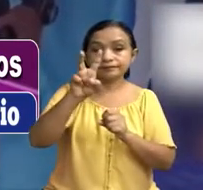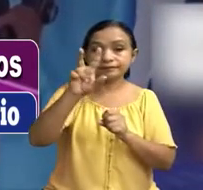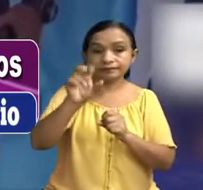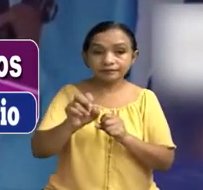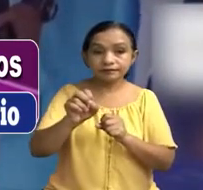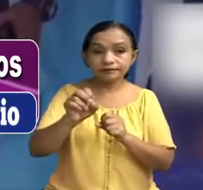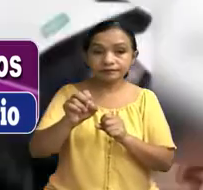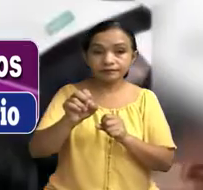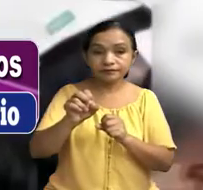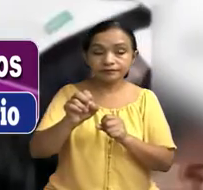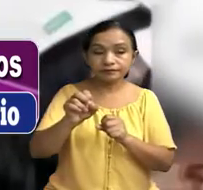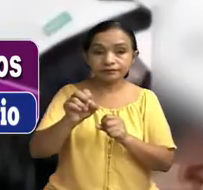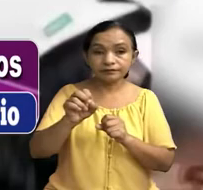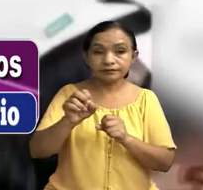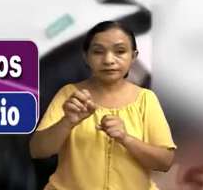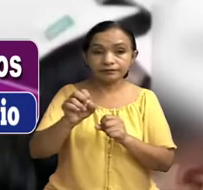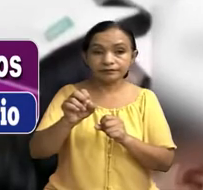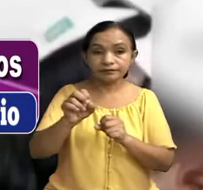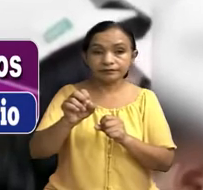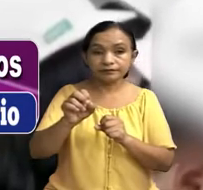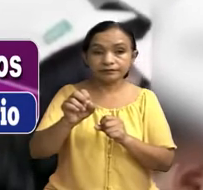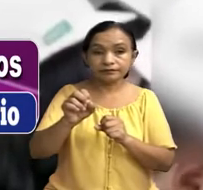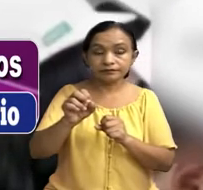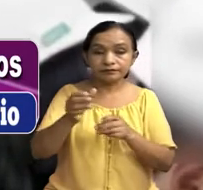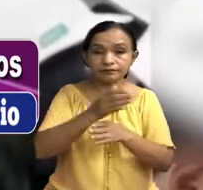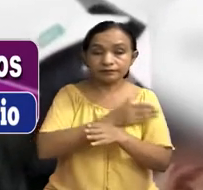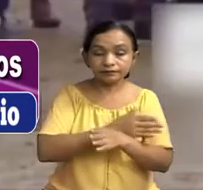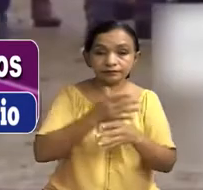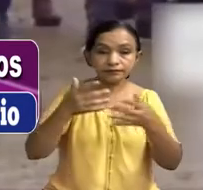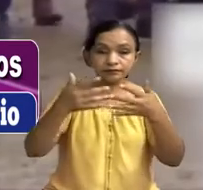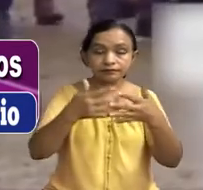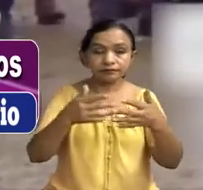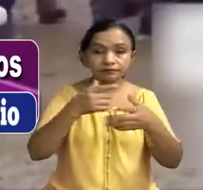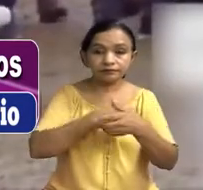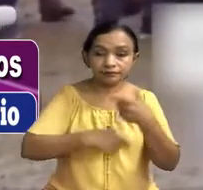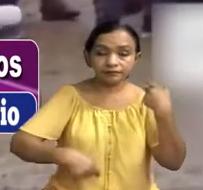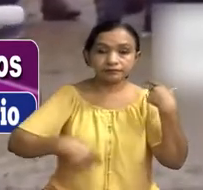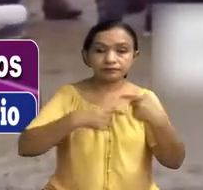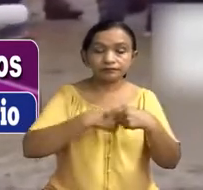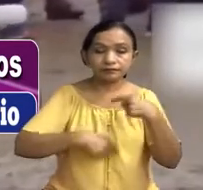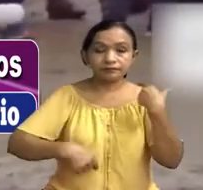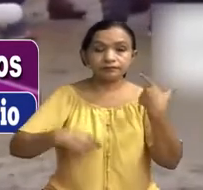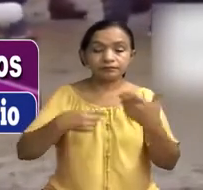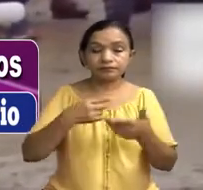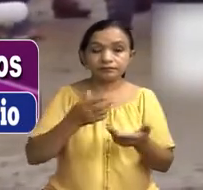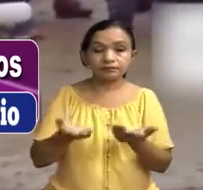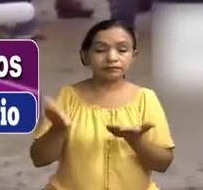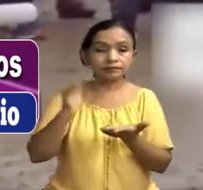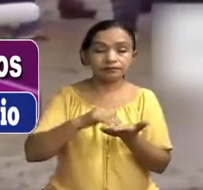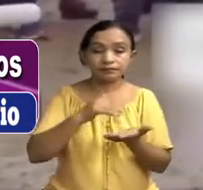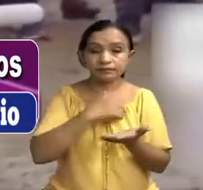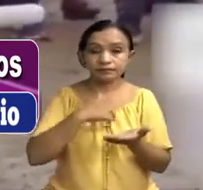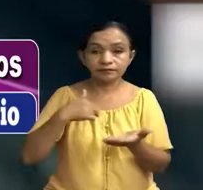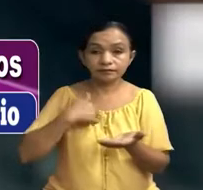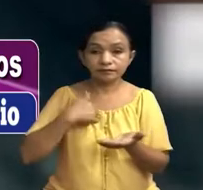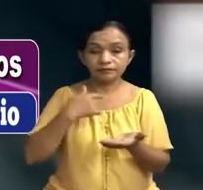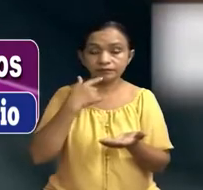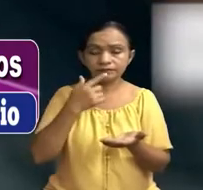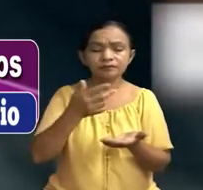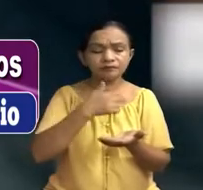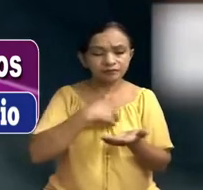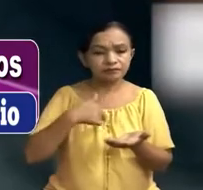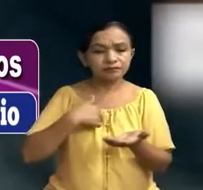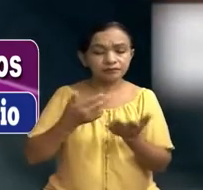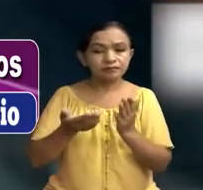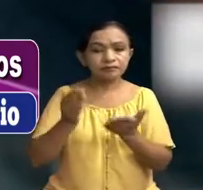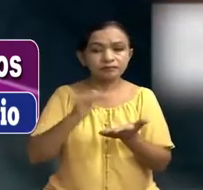desfile de presidente en Bolivia. Sí, claro. Entonces es como parte de la cultura política, pero tendrá que revertirse. y se va a revertir,